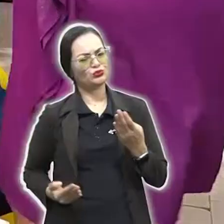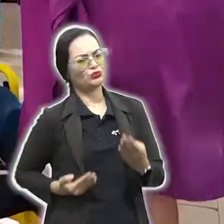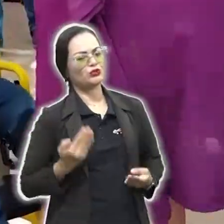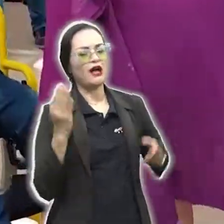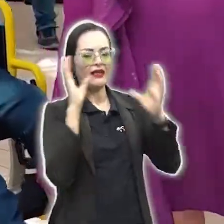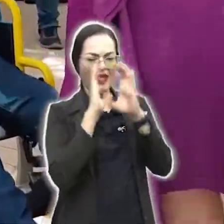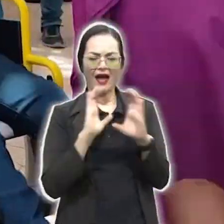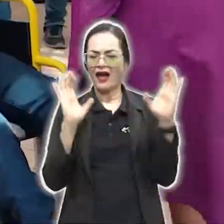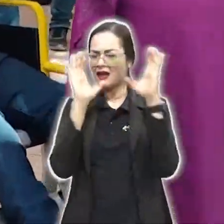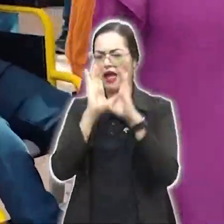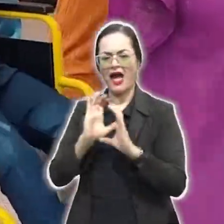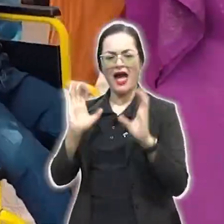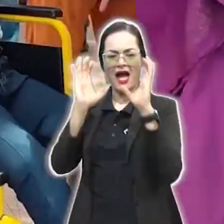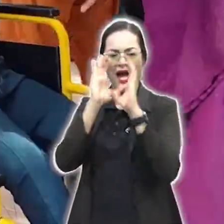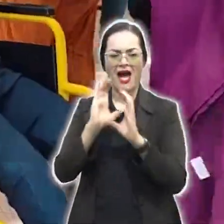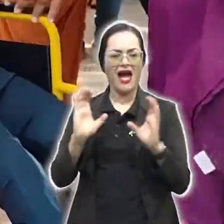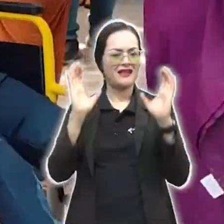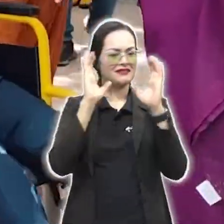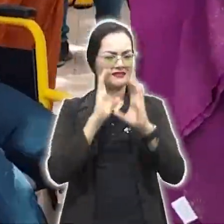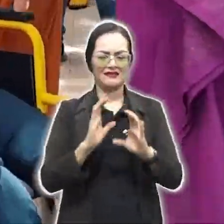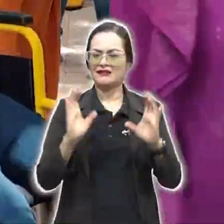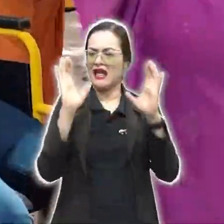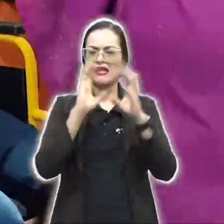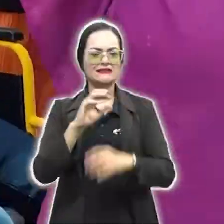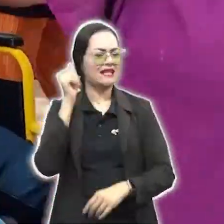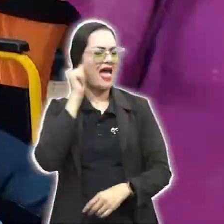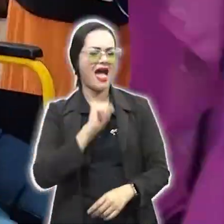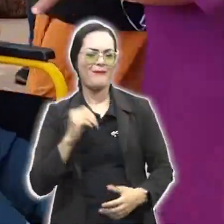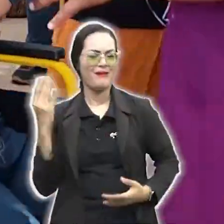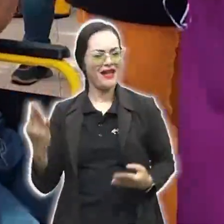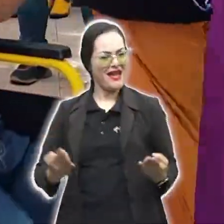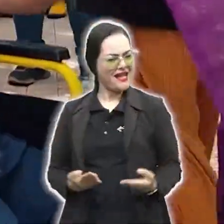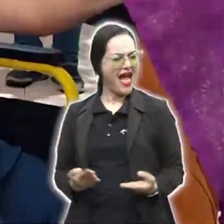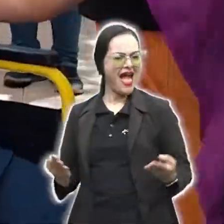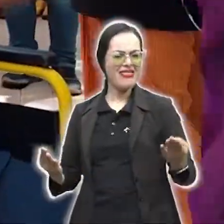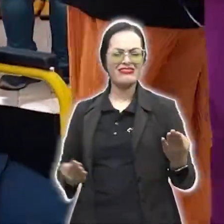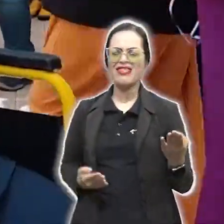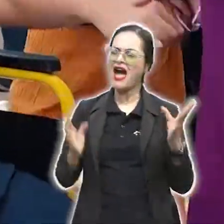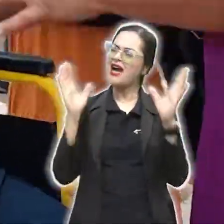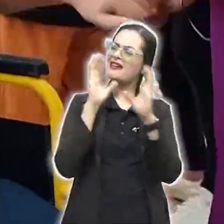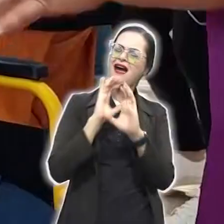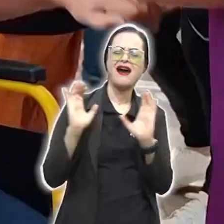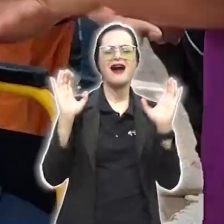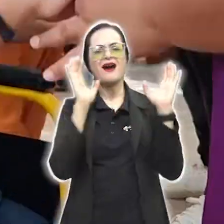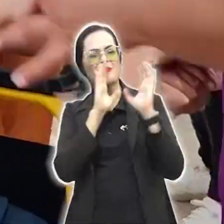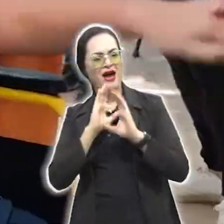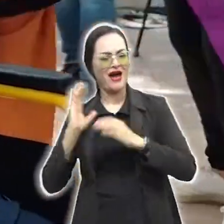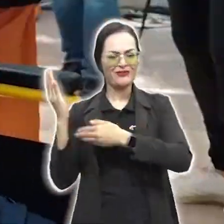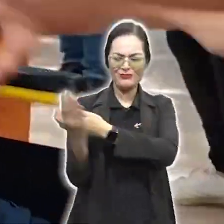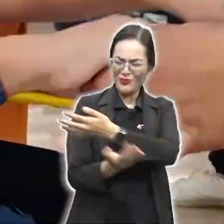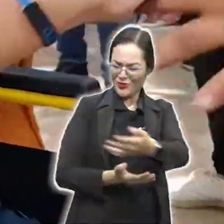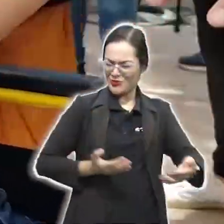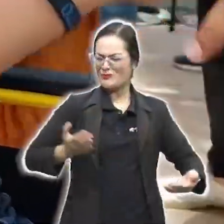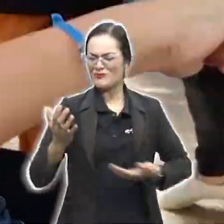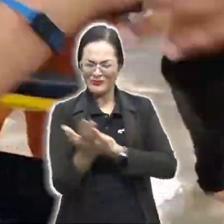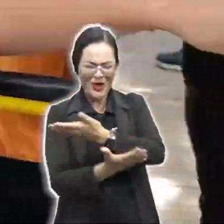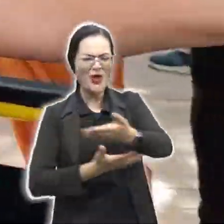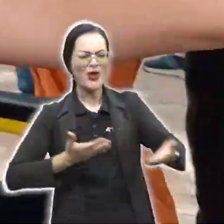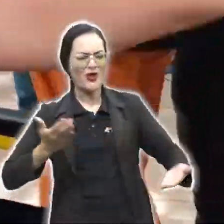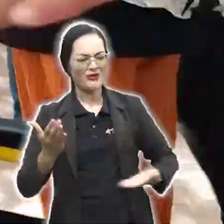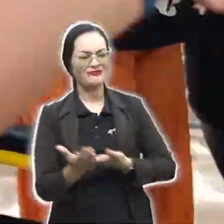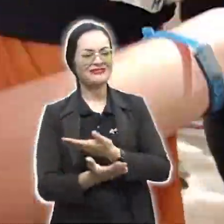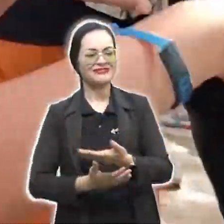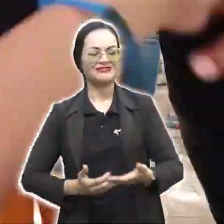y famoso programa. No perdieron la oportunidad de bailar, cantar junto a todo el público y convivir con los